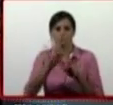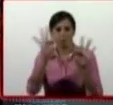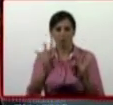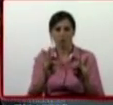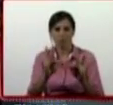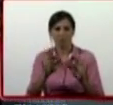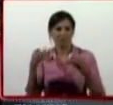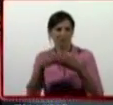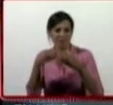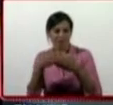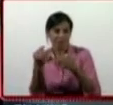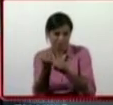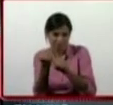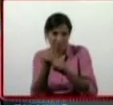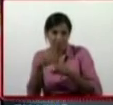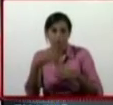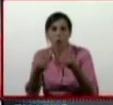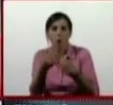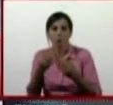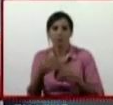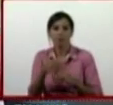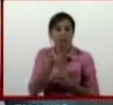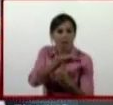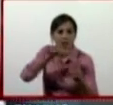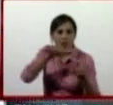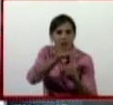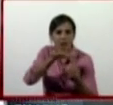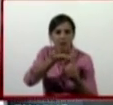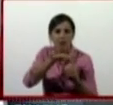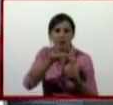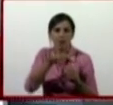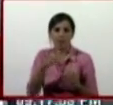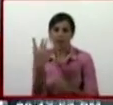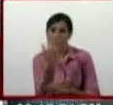fascismo es la manipulación de la realidad